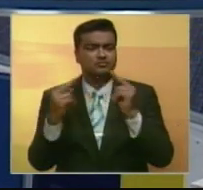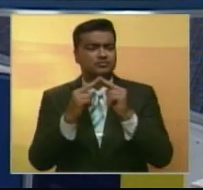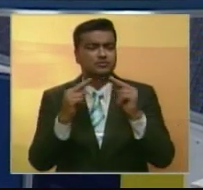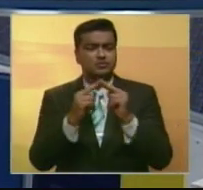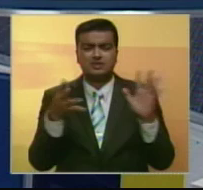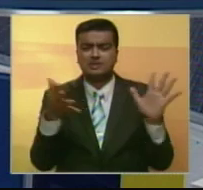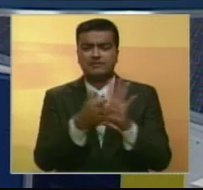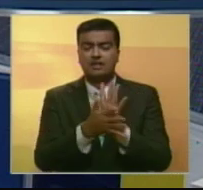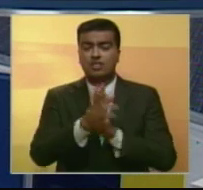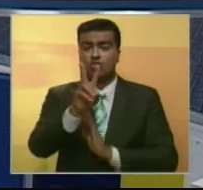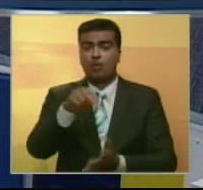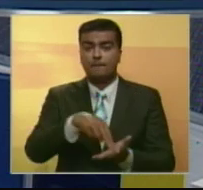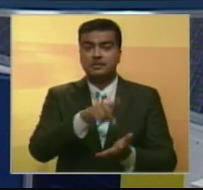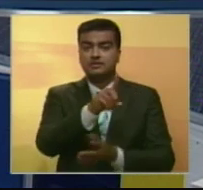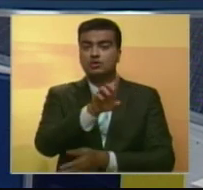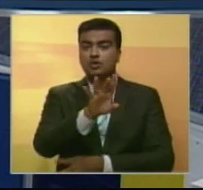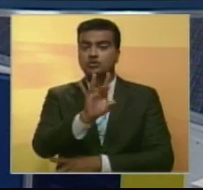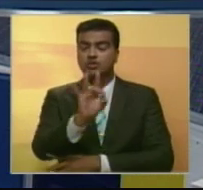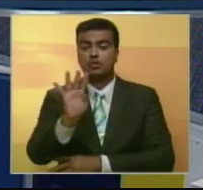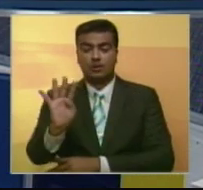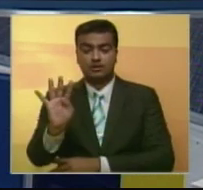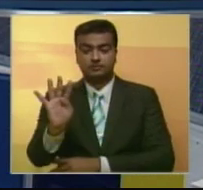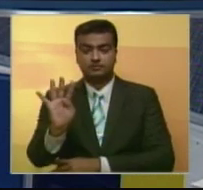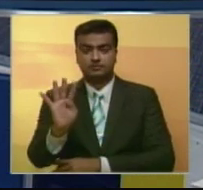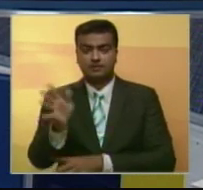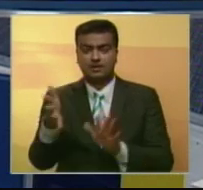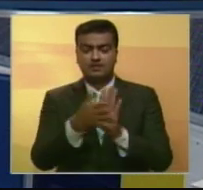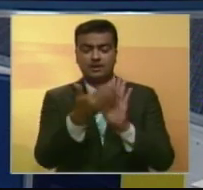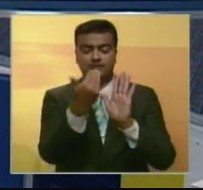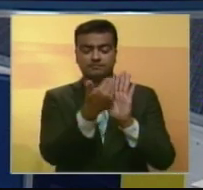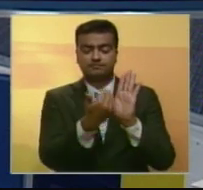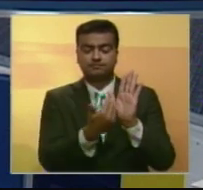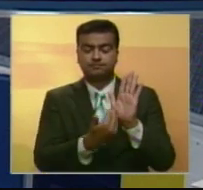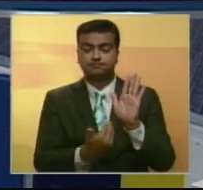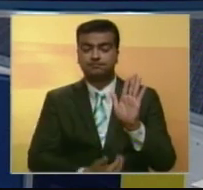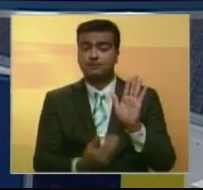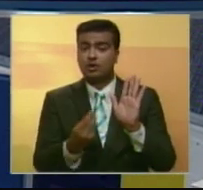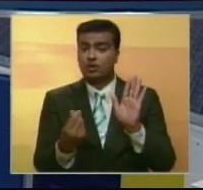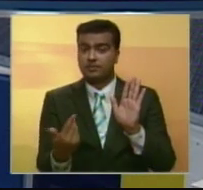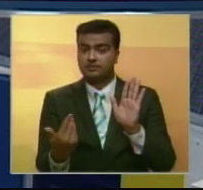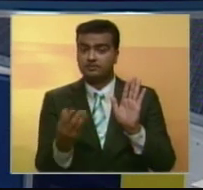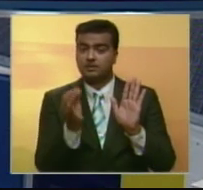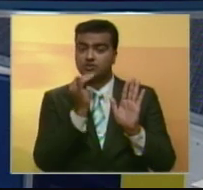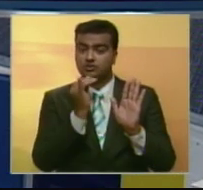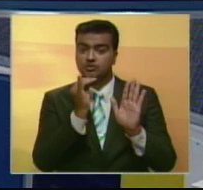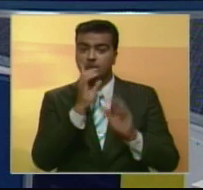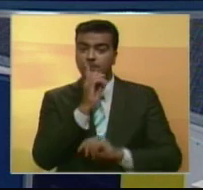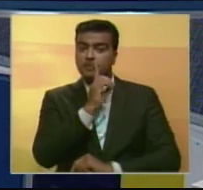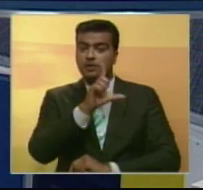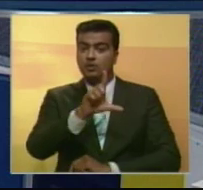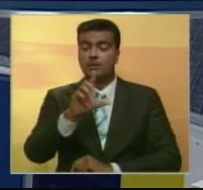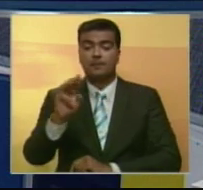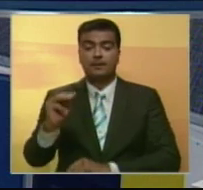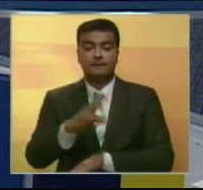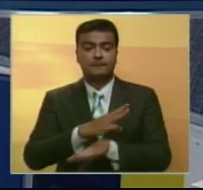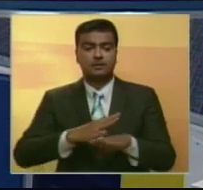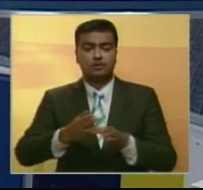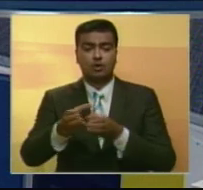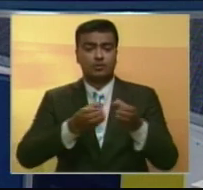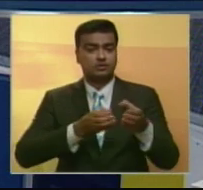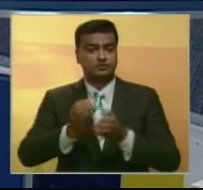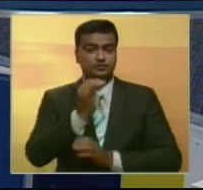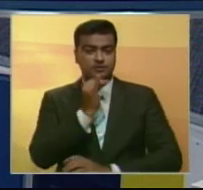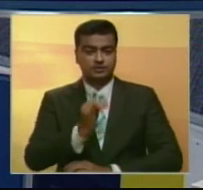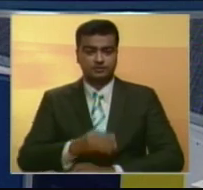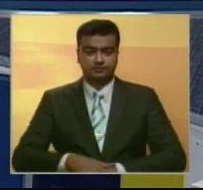decreto 2184 que contempla las medidas económicas. Así lo anunció Luis Marcano, ministro de Comunicación, a